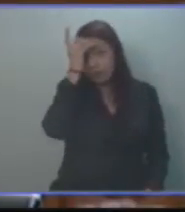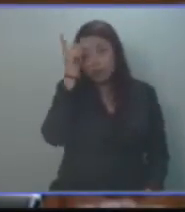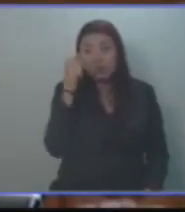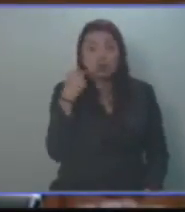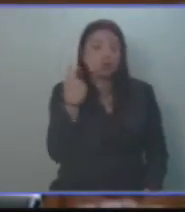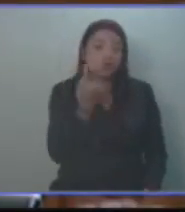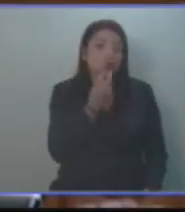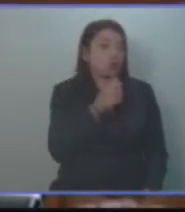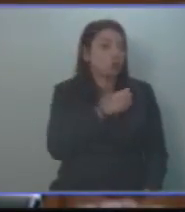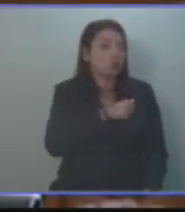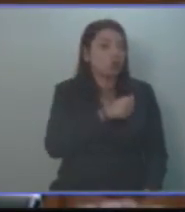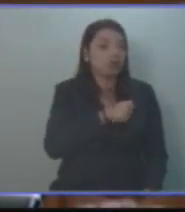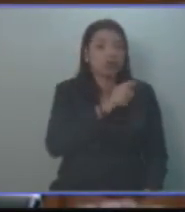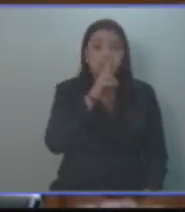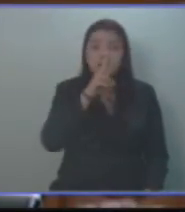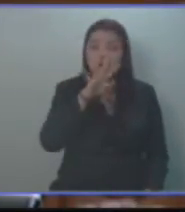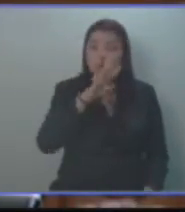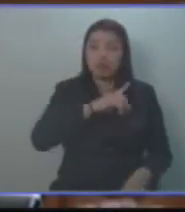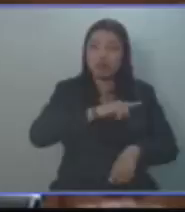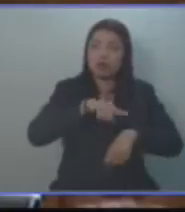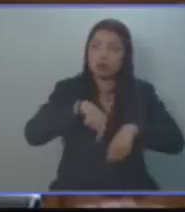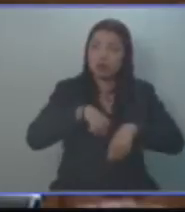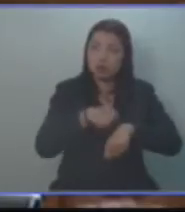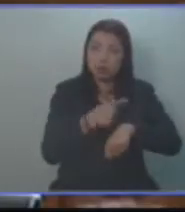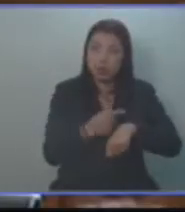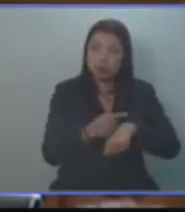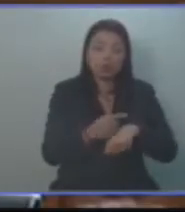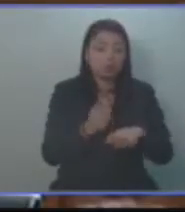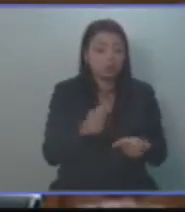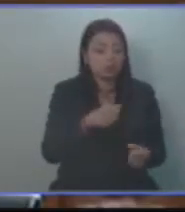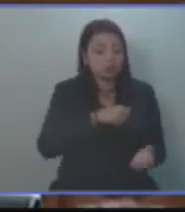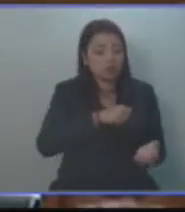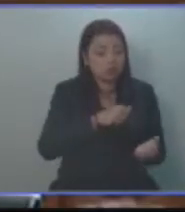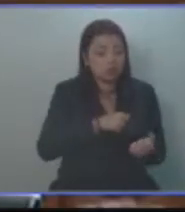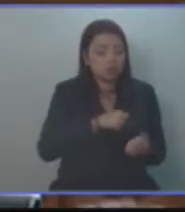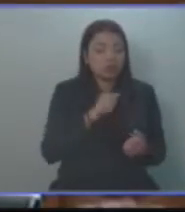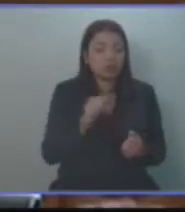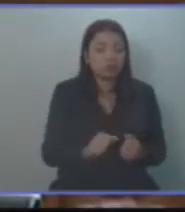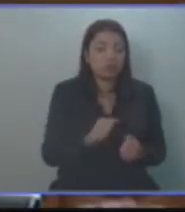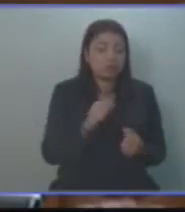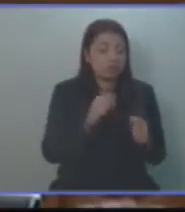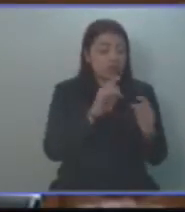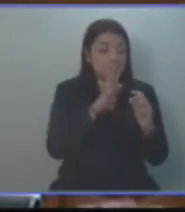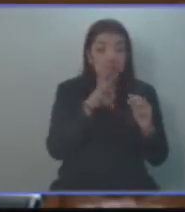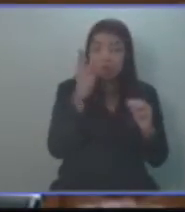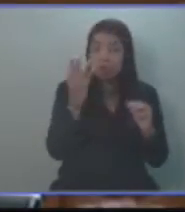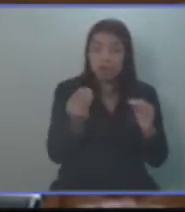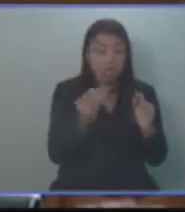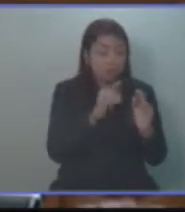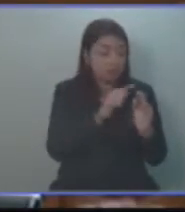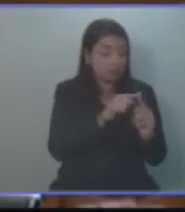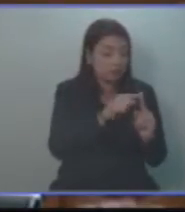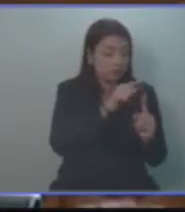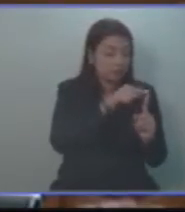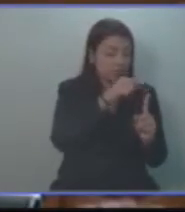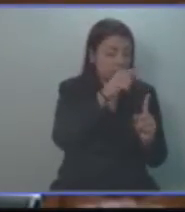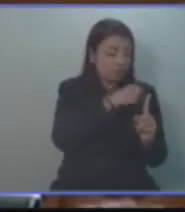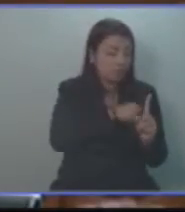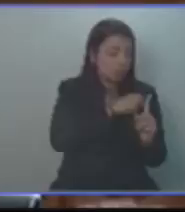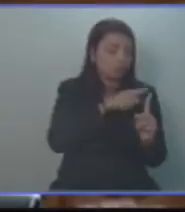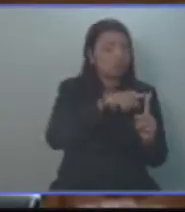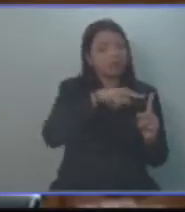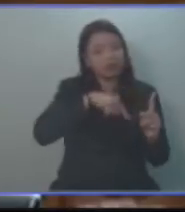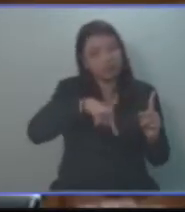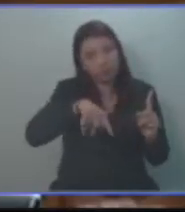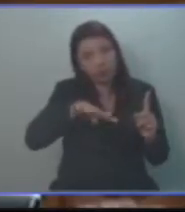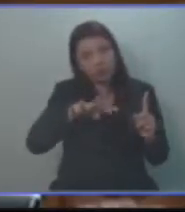por turnos de 24 horas. Los turnos se realizarán cada 5 días. Lo anterior no es aplicable en